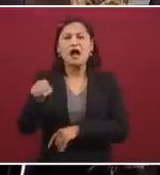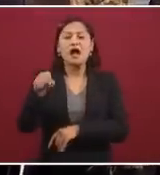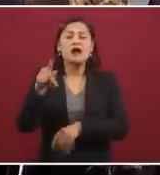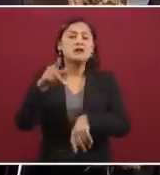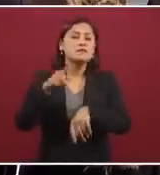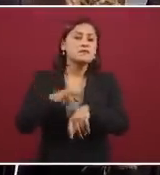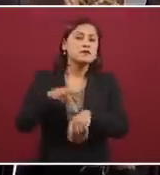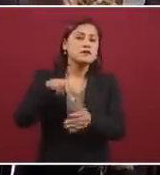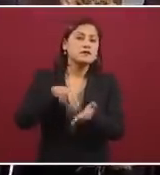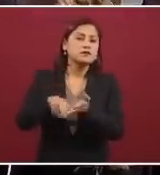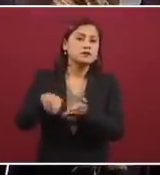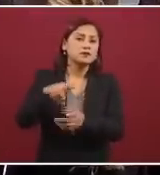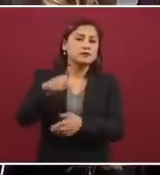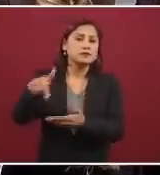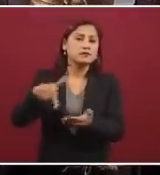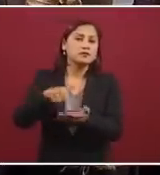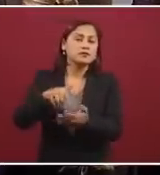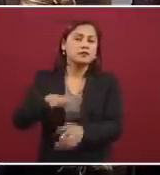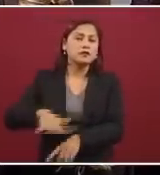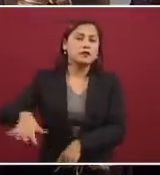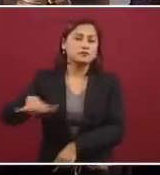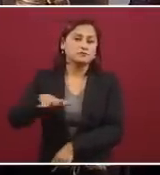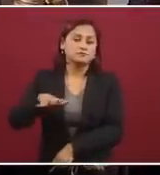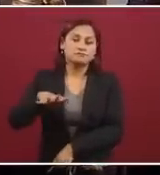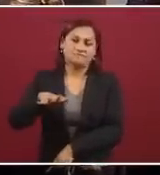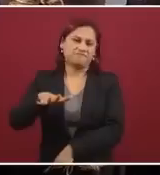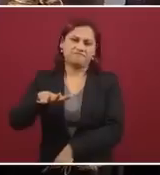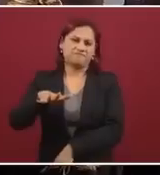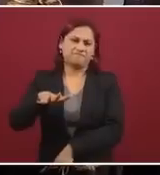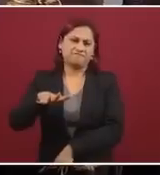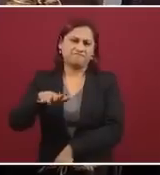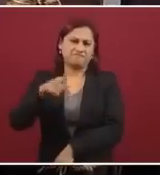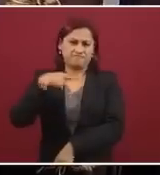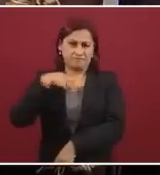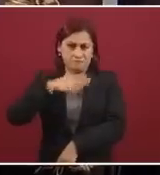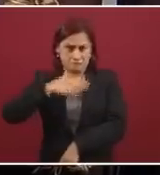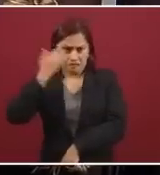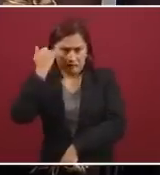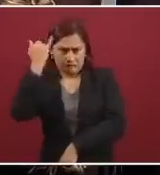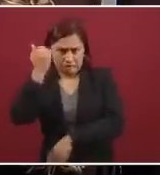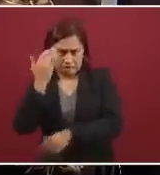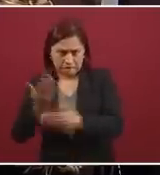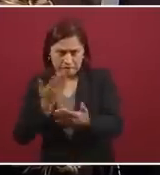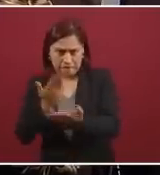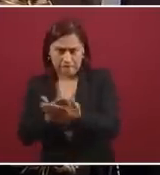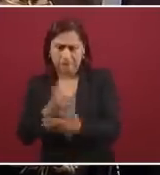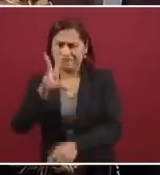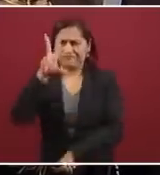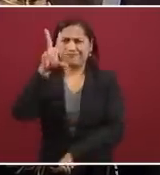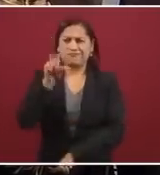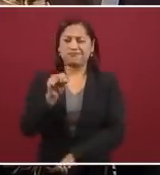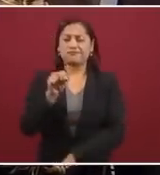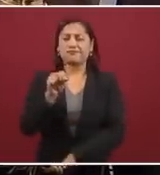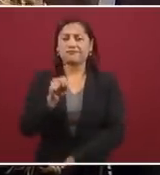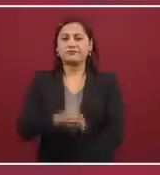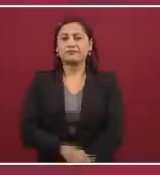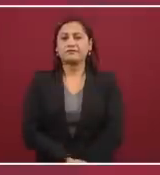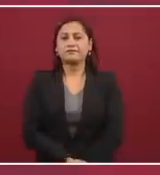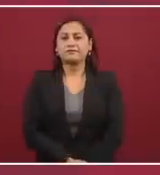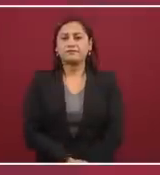hay ese propósito y es una